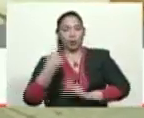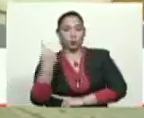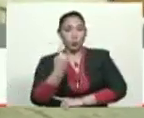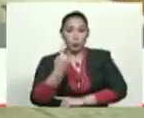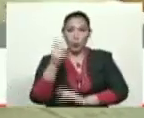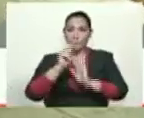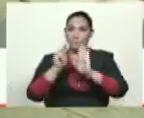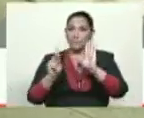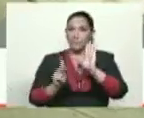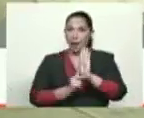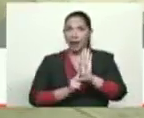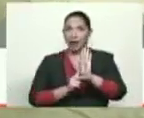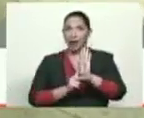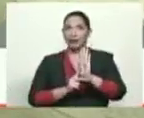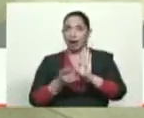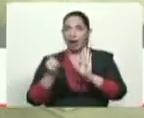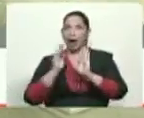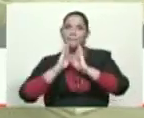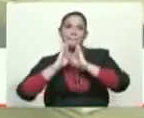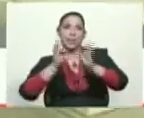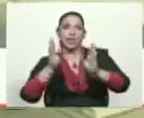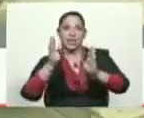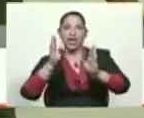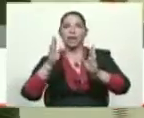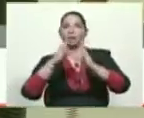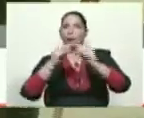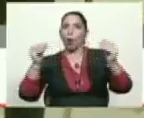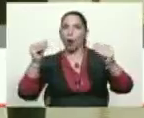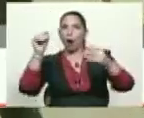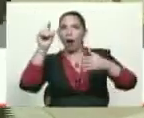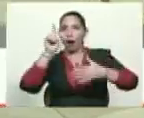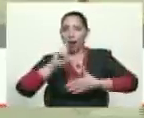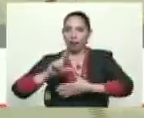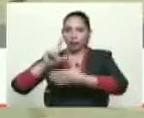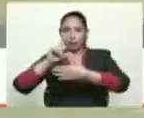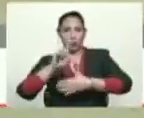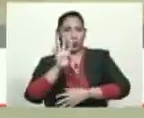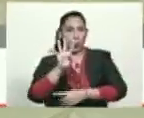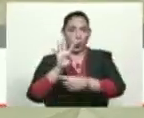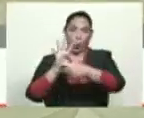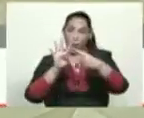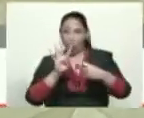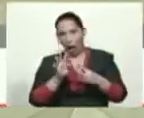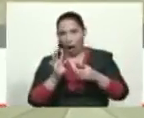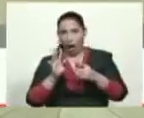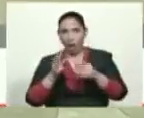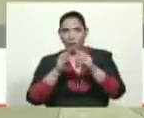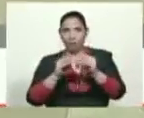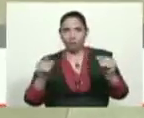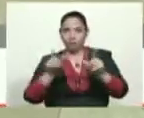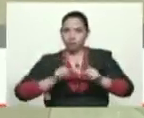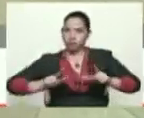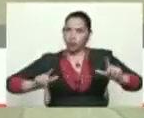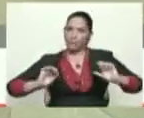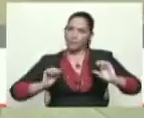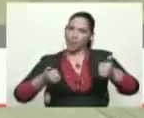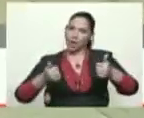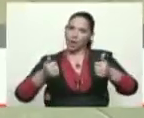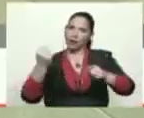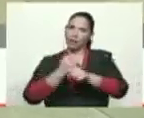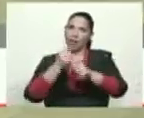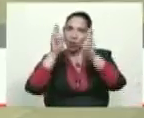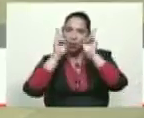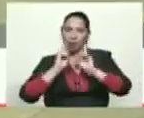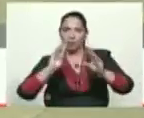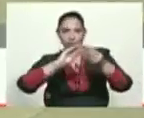que la atraviesa una vía en toda latinoamérica por eso la importancia 4 hectáreas y como ustedes ya hoy se inician los trabajos de recuperación así que